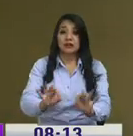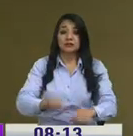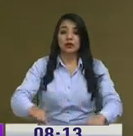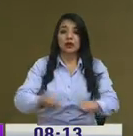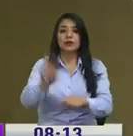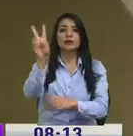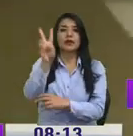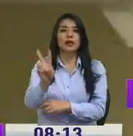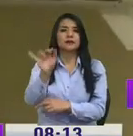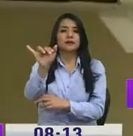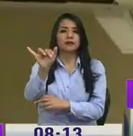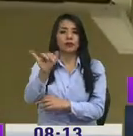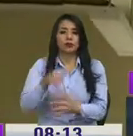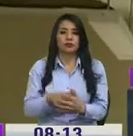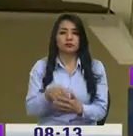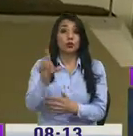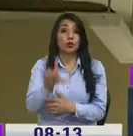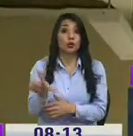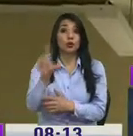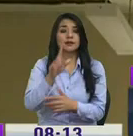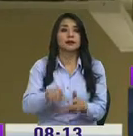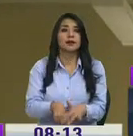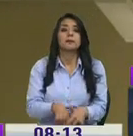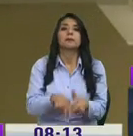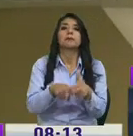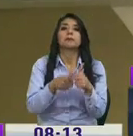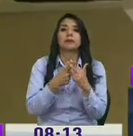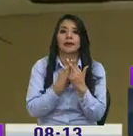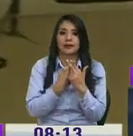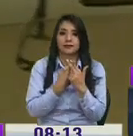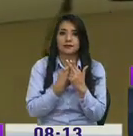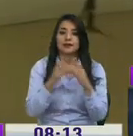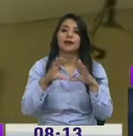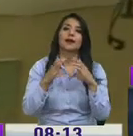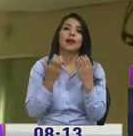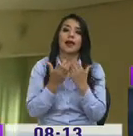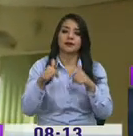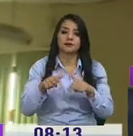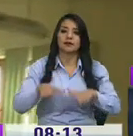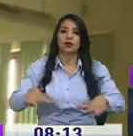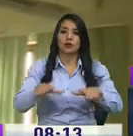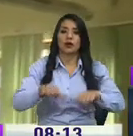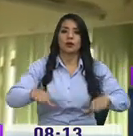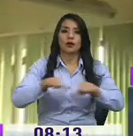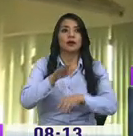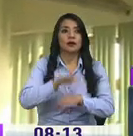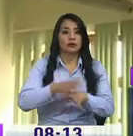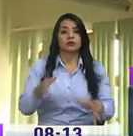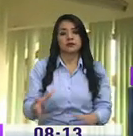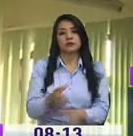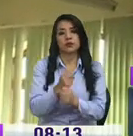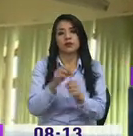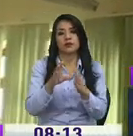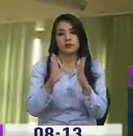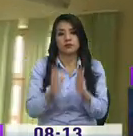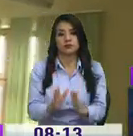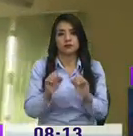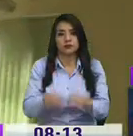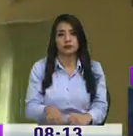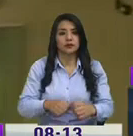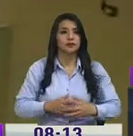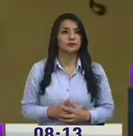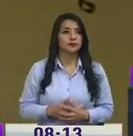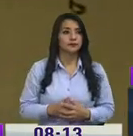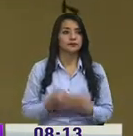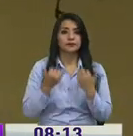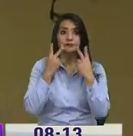viernes o sábado, es decir, el día lunes recién podríamos normalizar las clases en estas aulas por seguridad de los estudiantes. Estamos viendo en esos